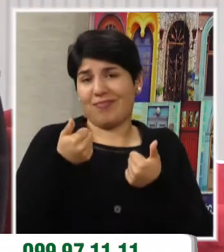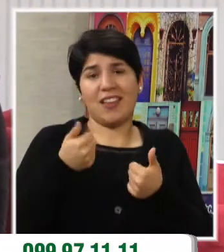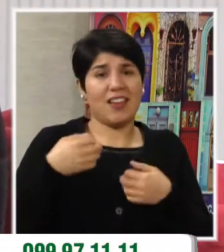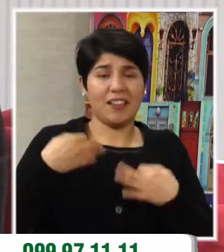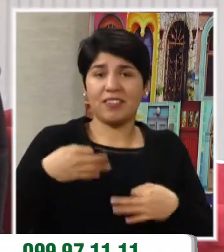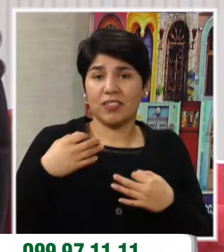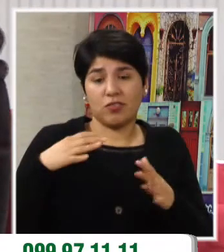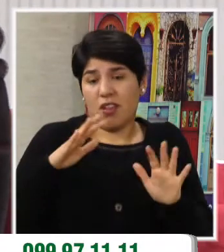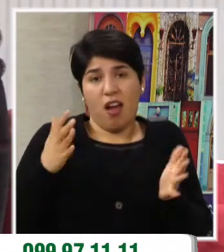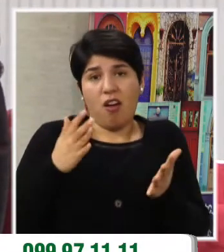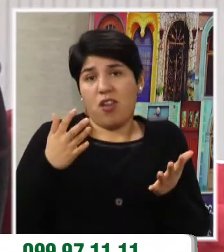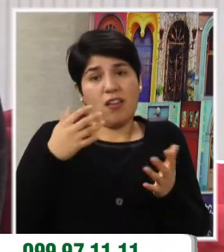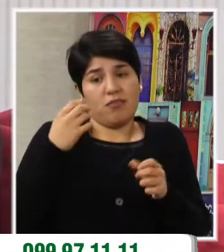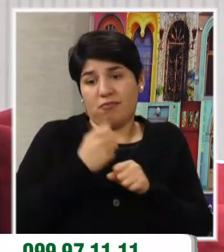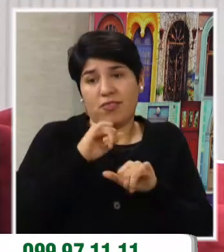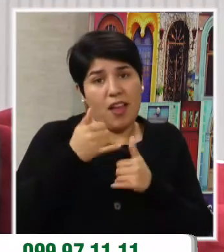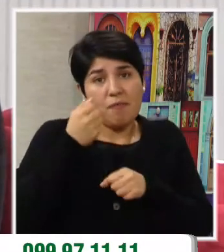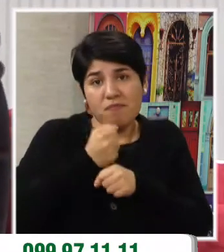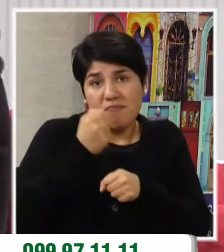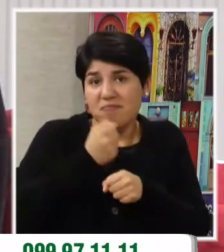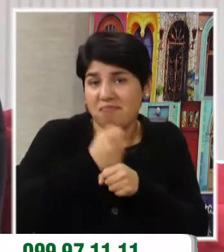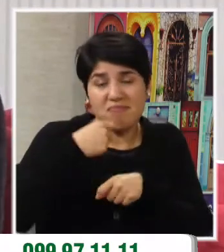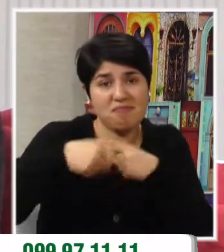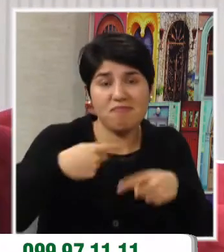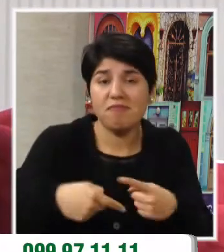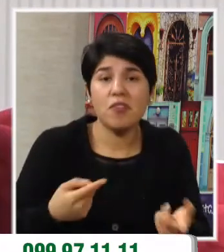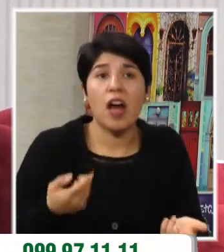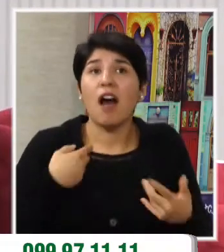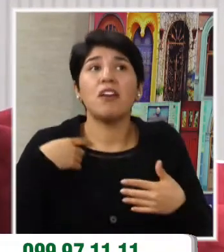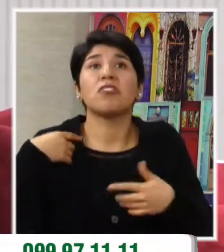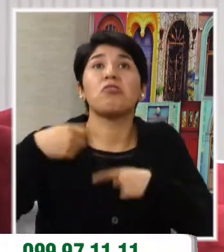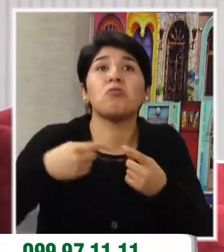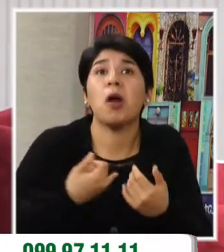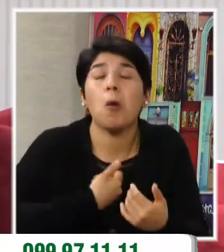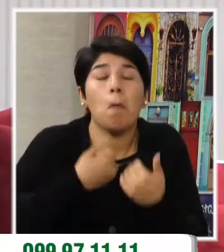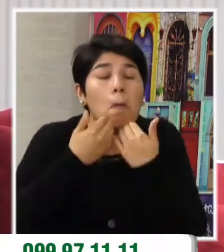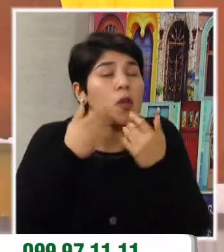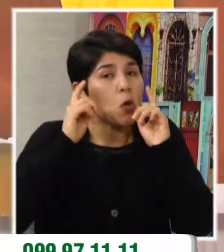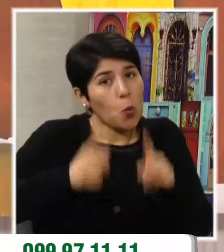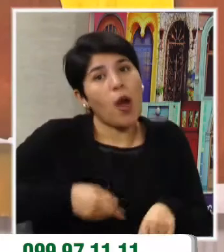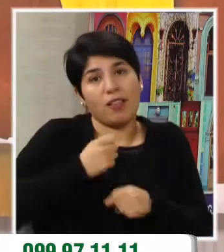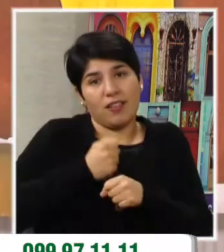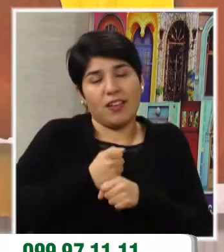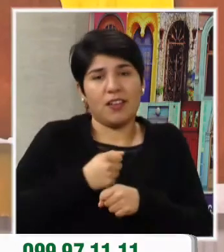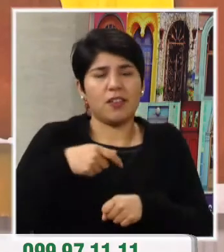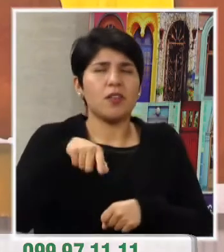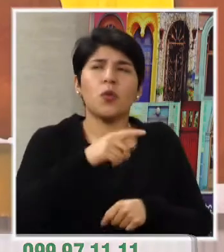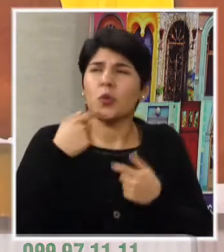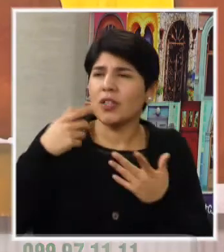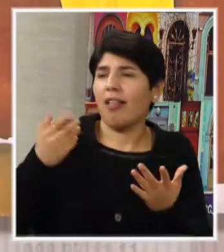trabajando estamos trabajando pues no sabemos que como siguen pero seguimos trabajando y trabajar más socio de plazos electorales